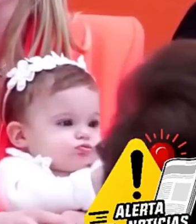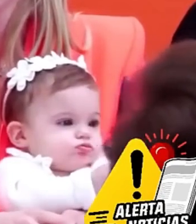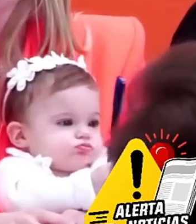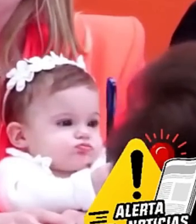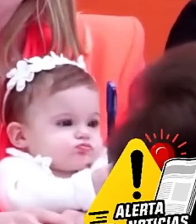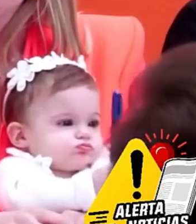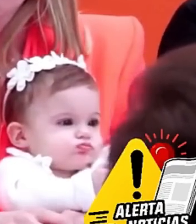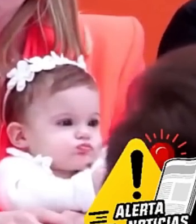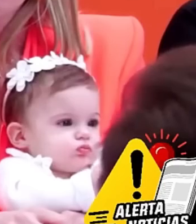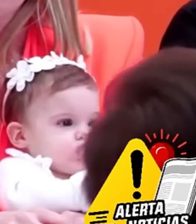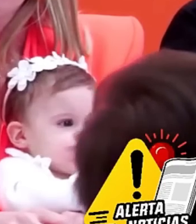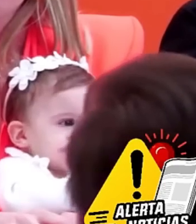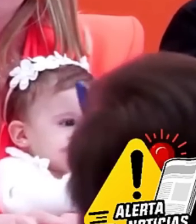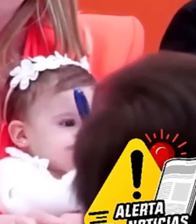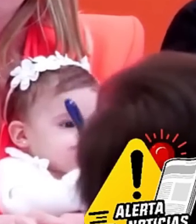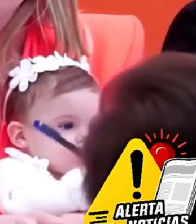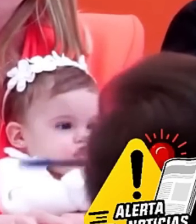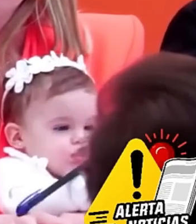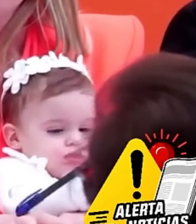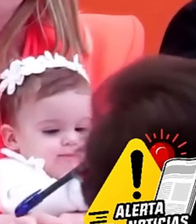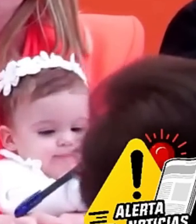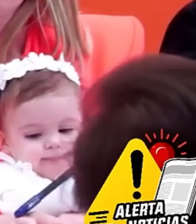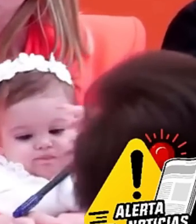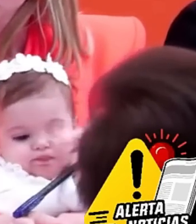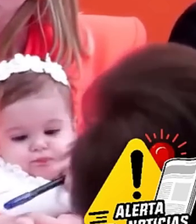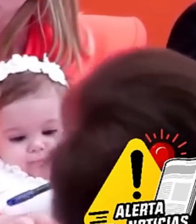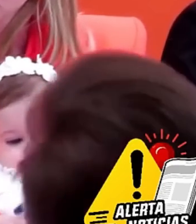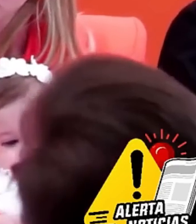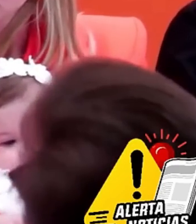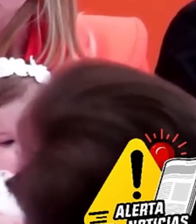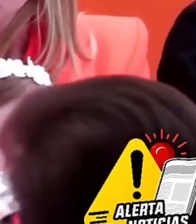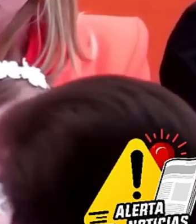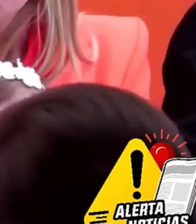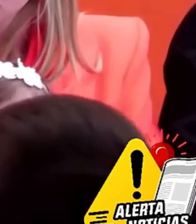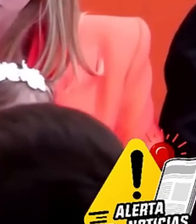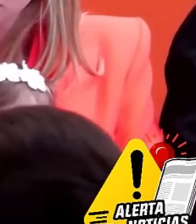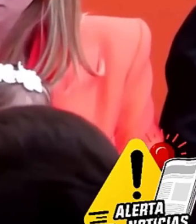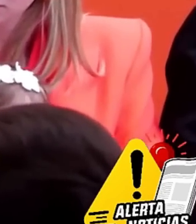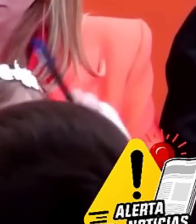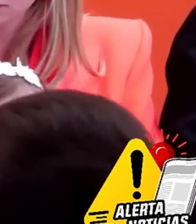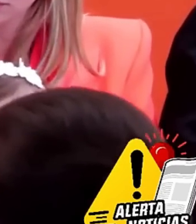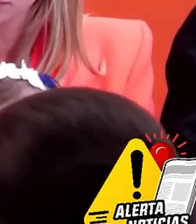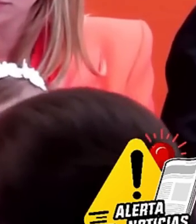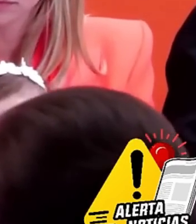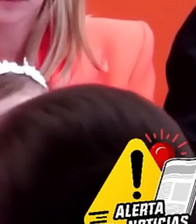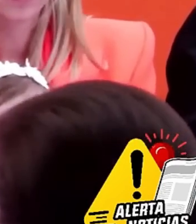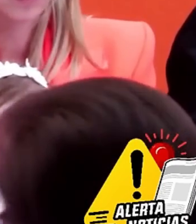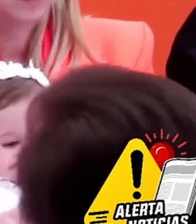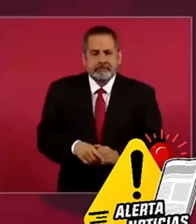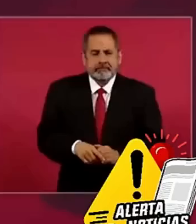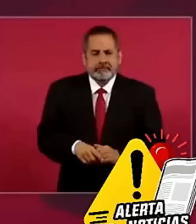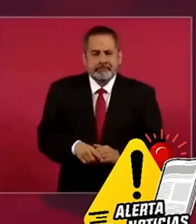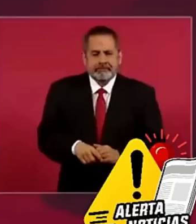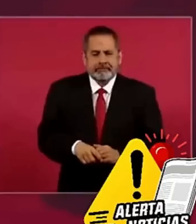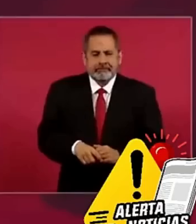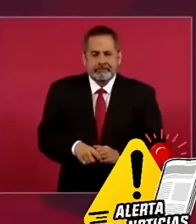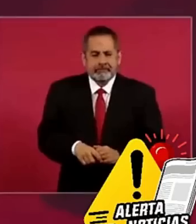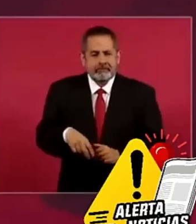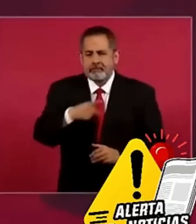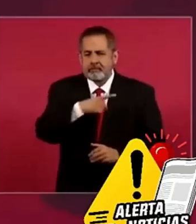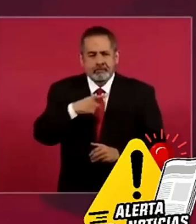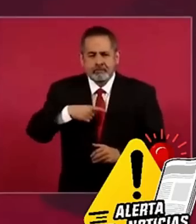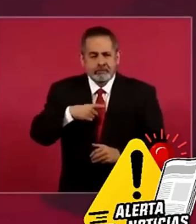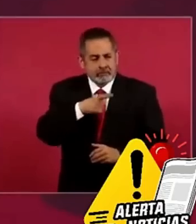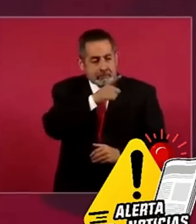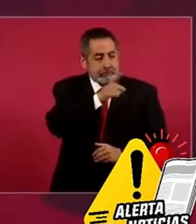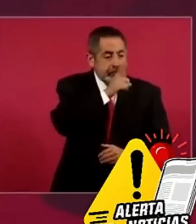eliminado la cuenta en Twitter o ex a Vicente Fox pero aún así en los peores momentos Andrés Manuel ha defendido